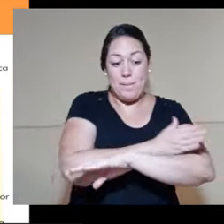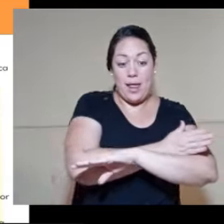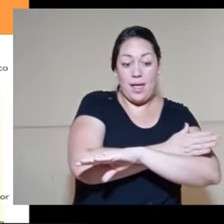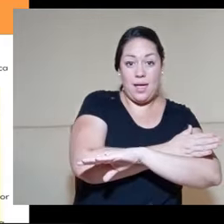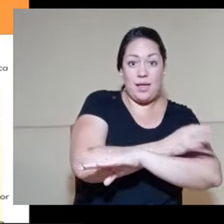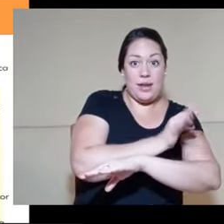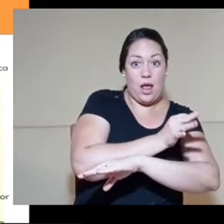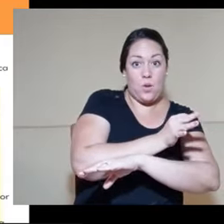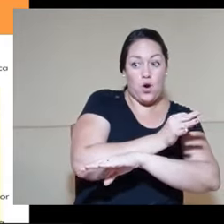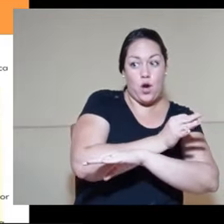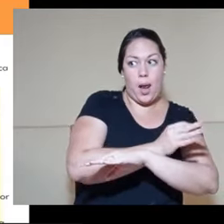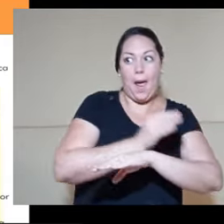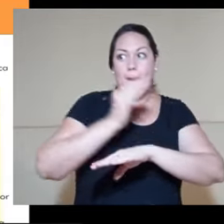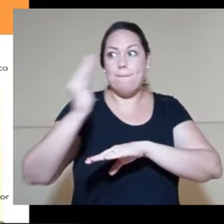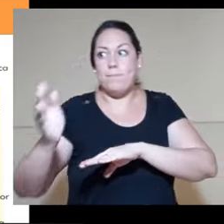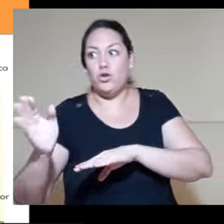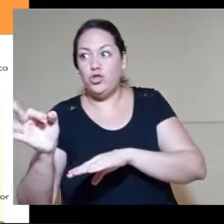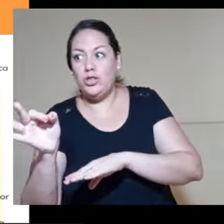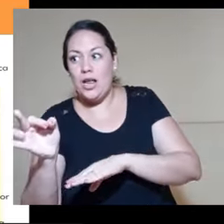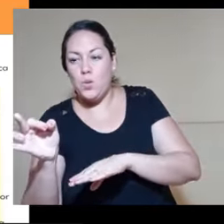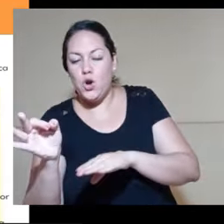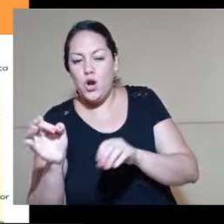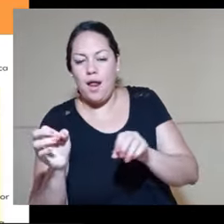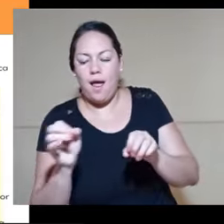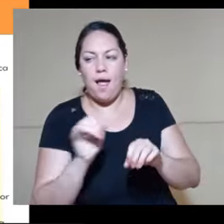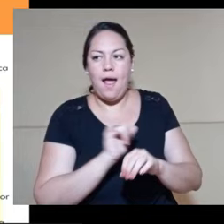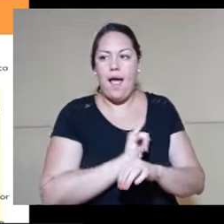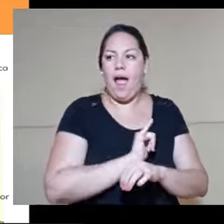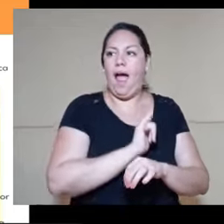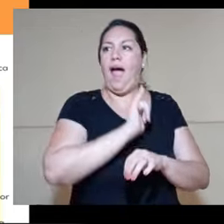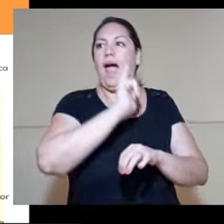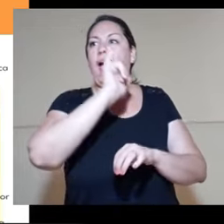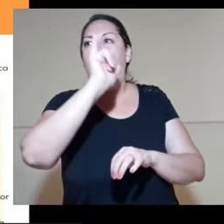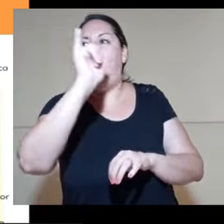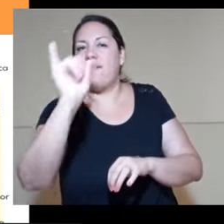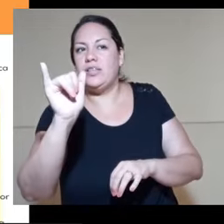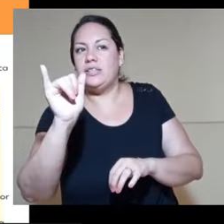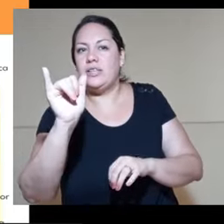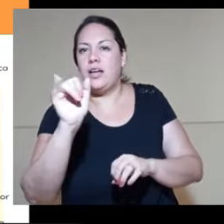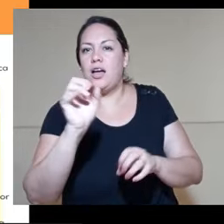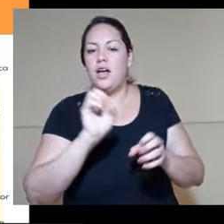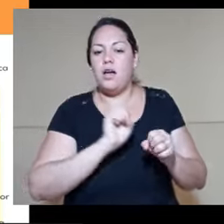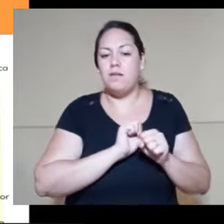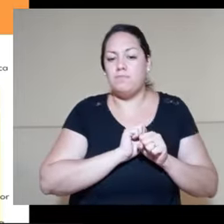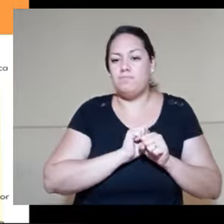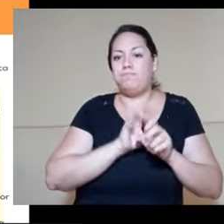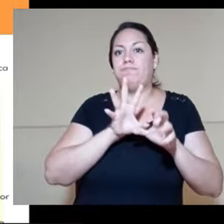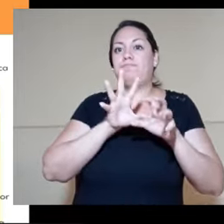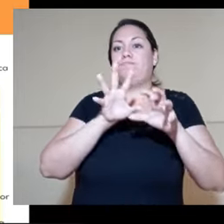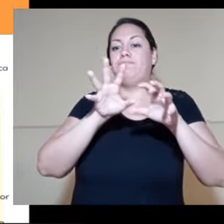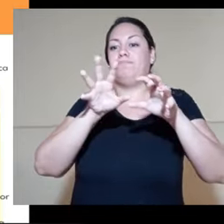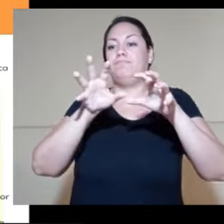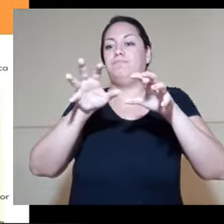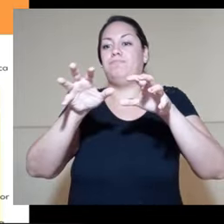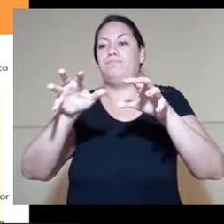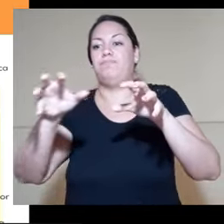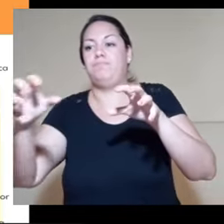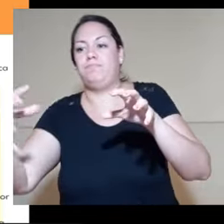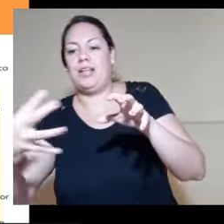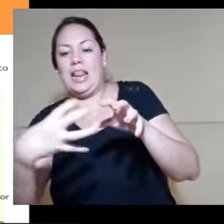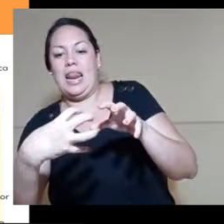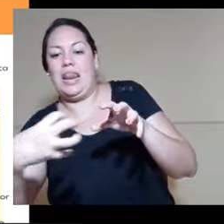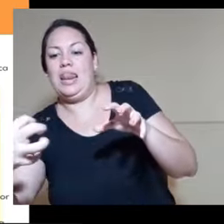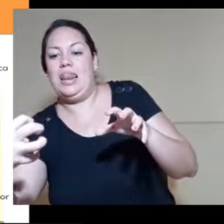La neurona pre le dice a la post sobre algo, le está informando sobre algo, y lo hace a través de una